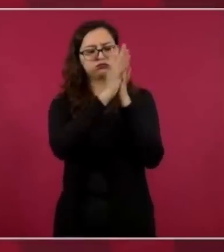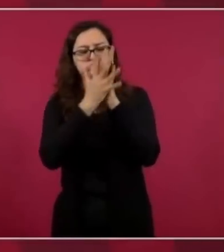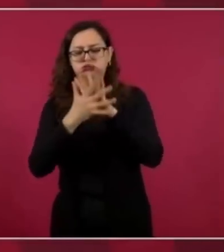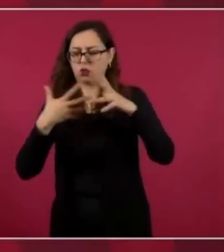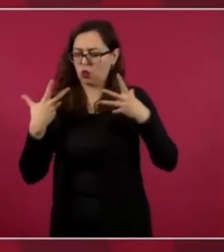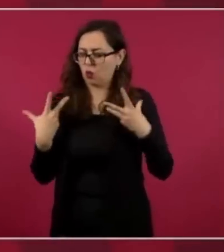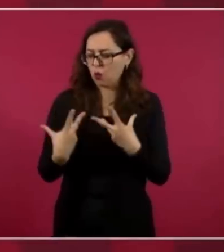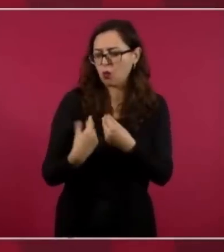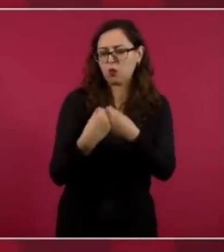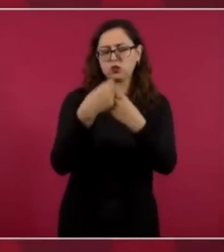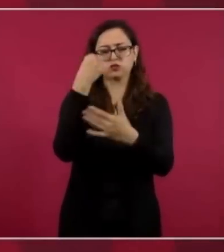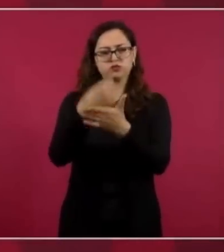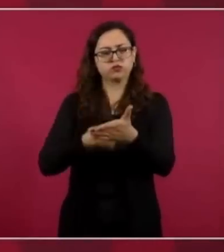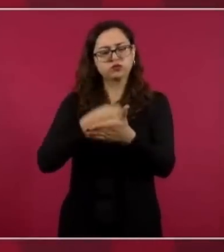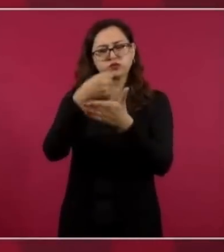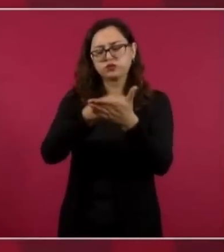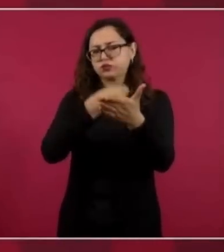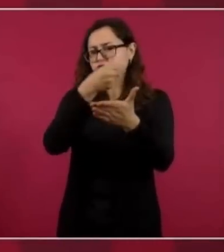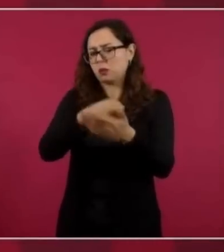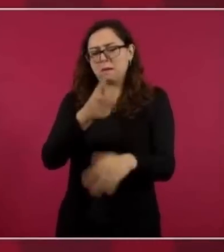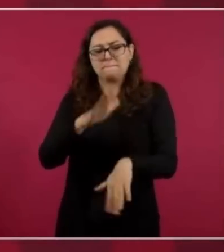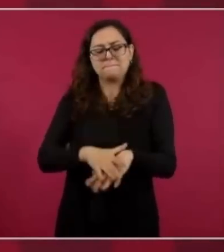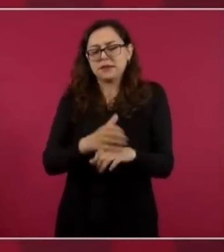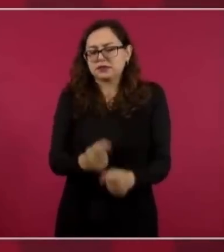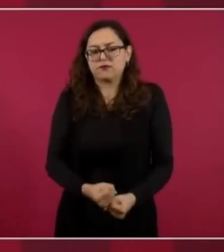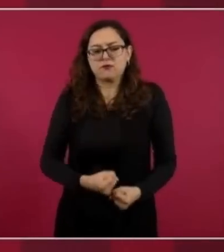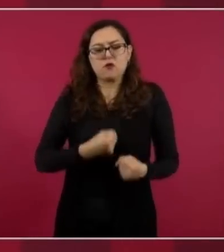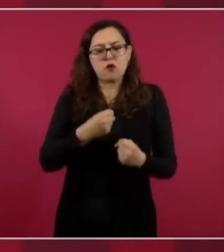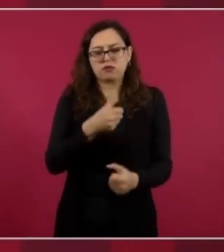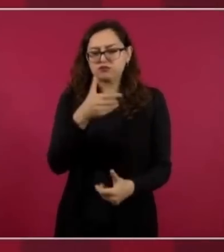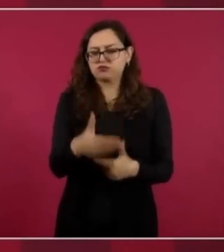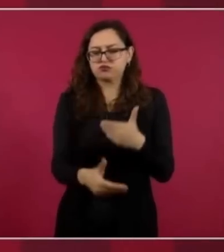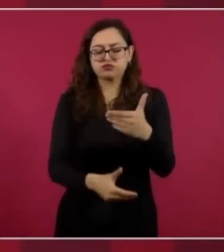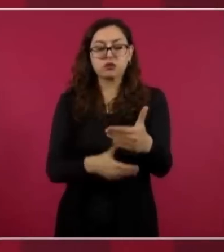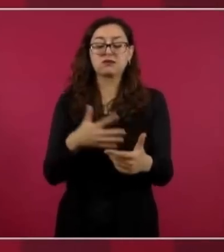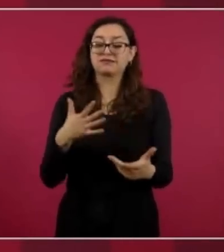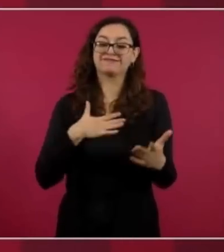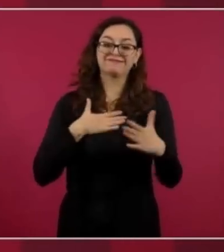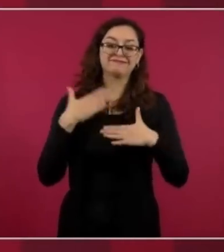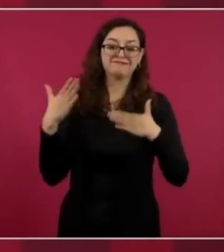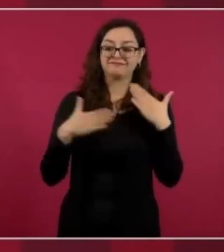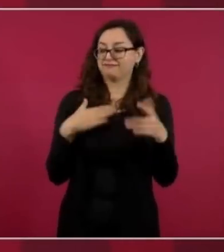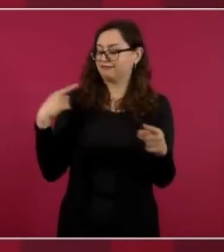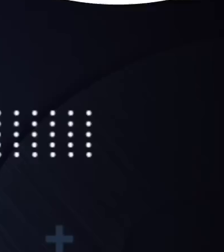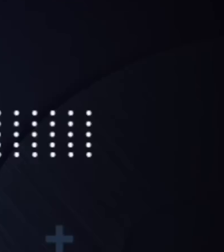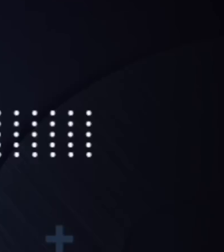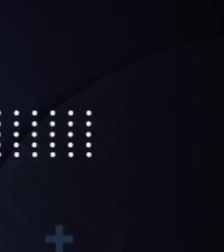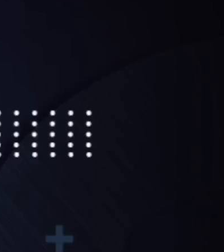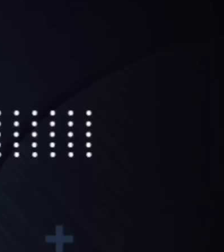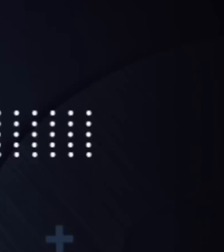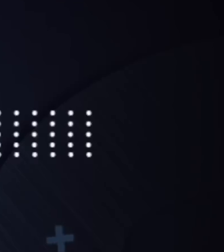y celebrar los logros.